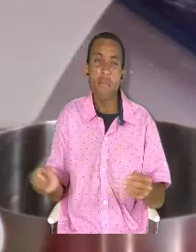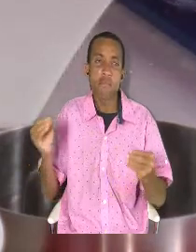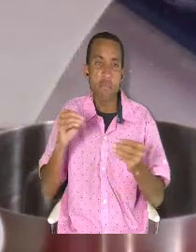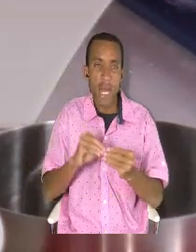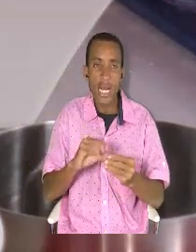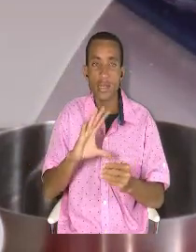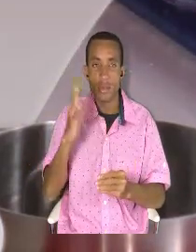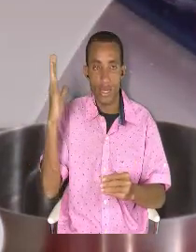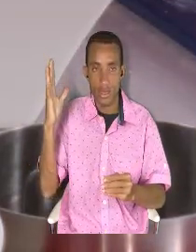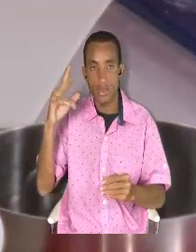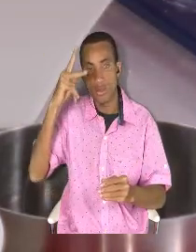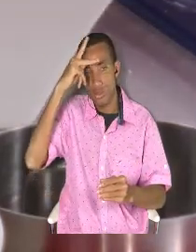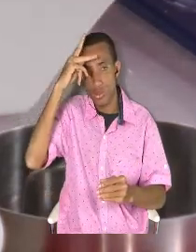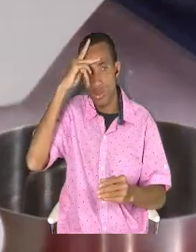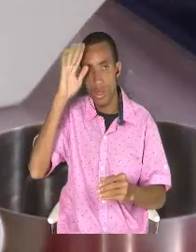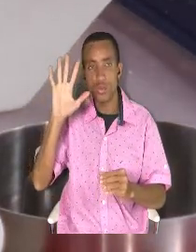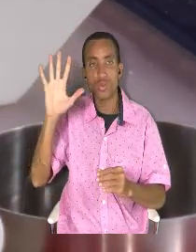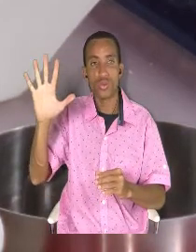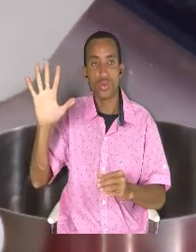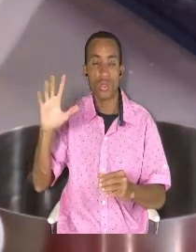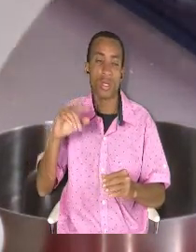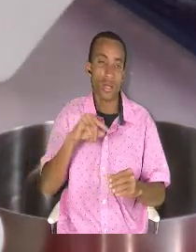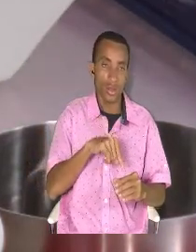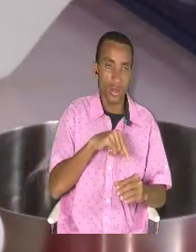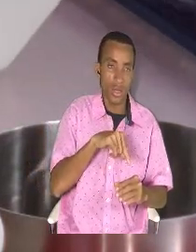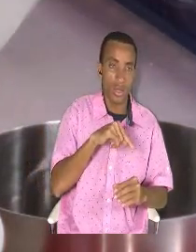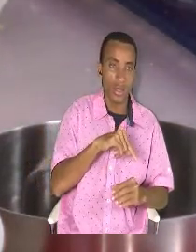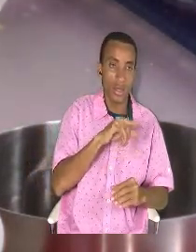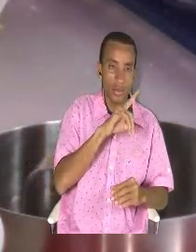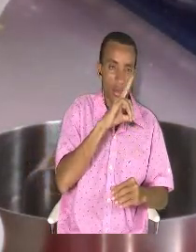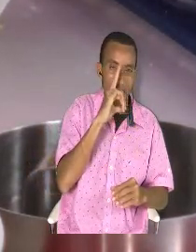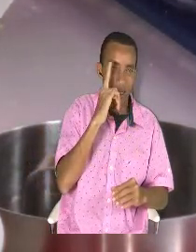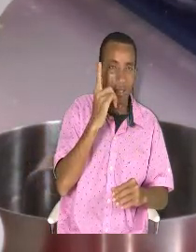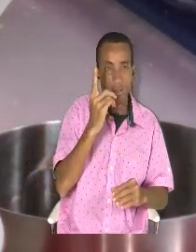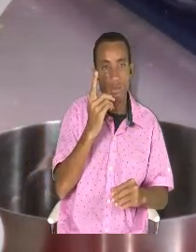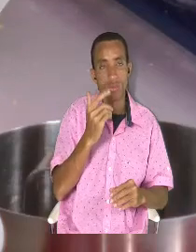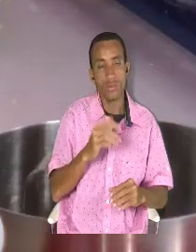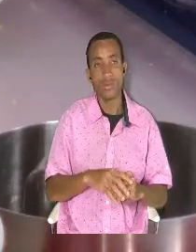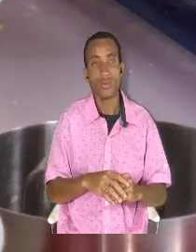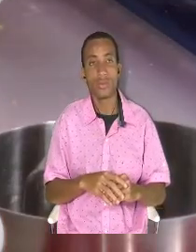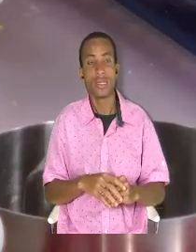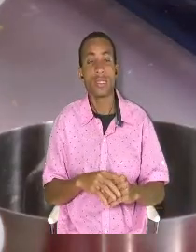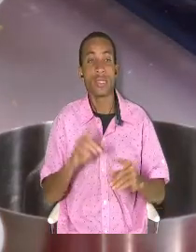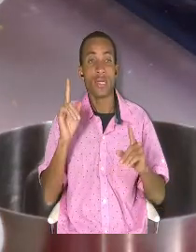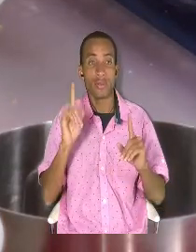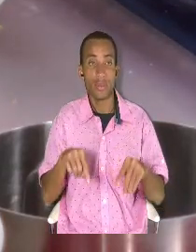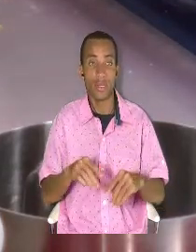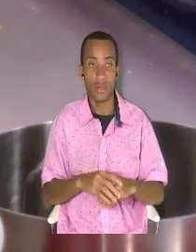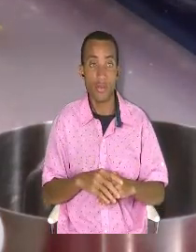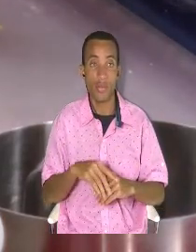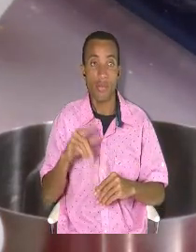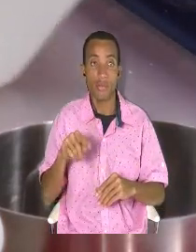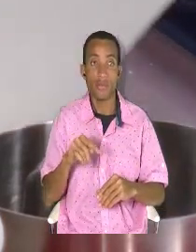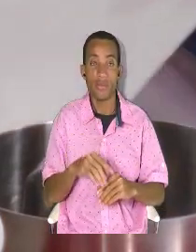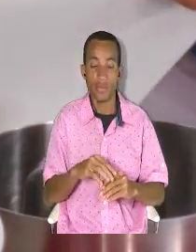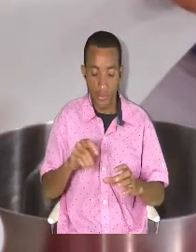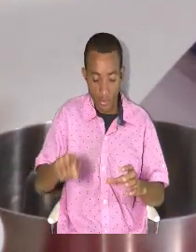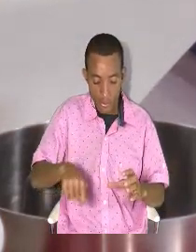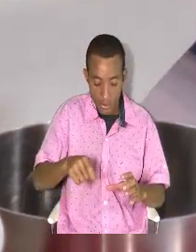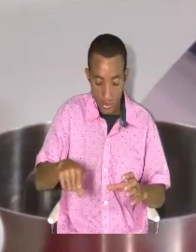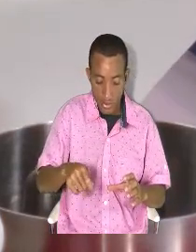más blanquita, ¿sí? La calidad de tierras, todo eso tiene que vincularse con nuestro producto, la calidad de nuestros